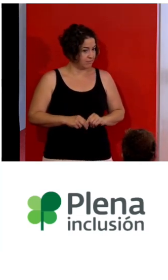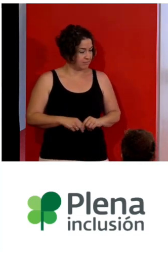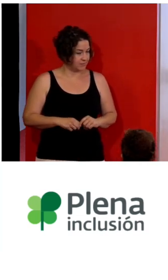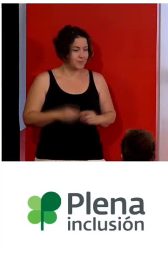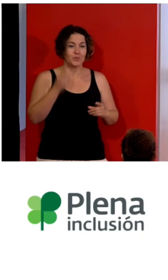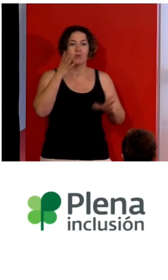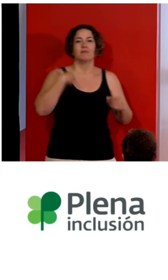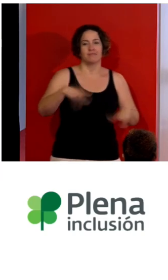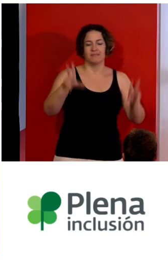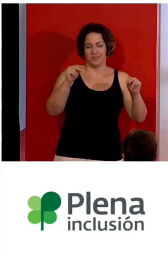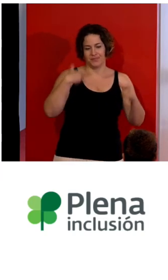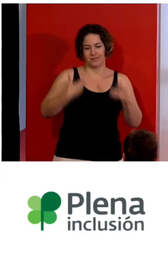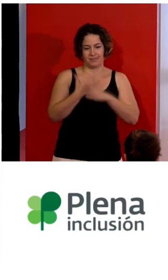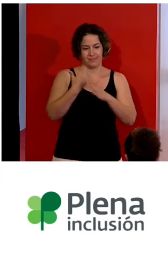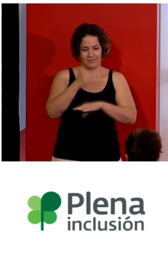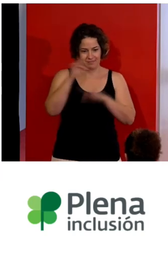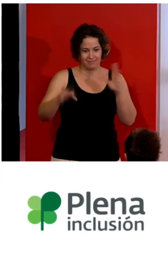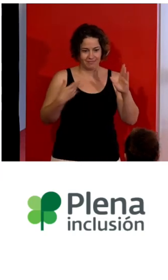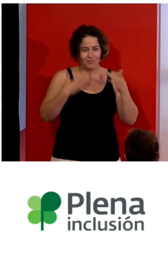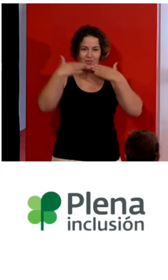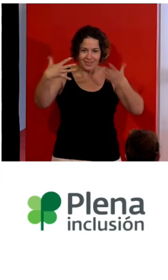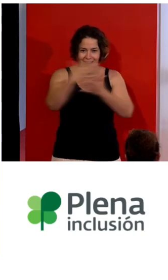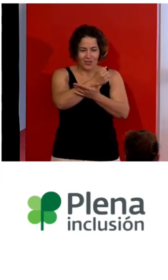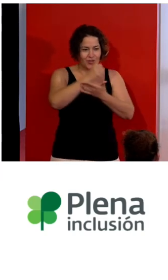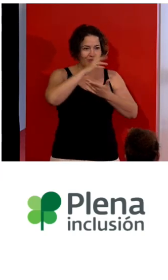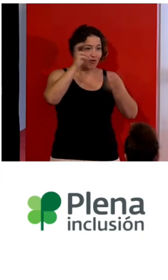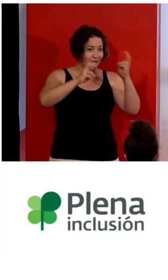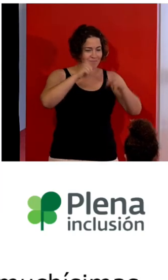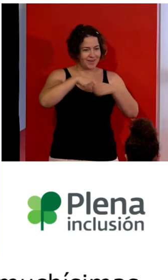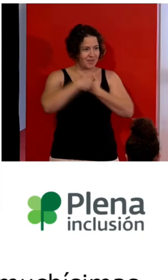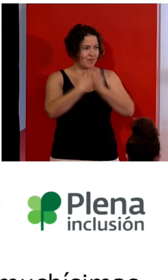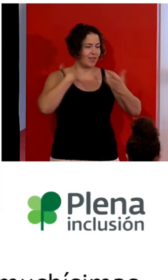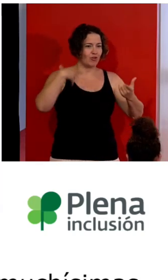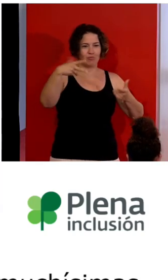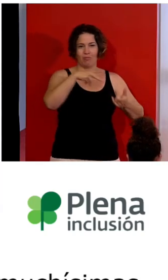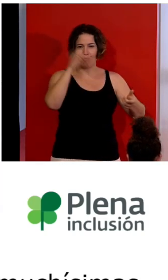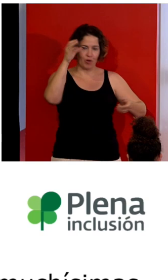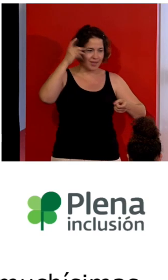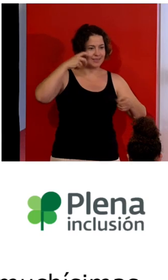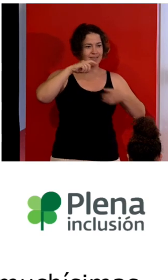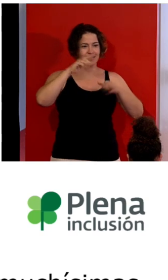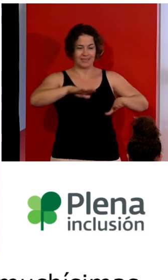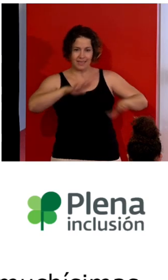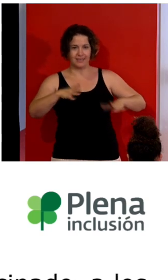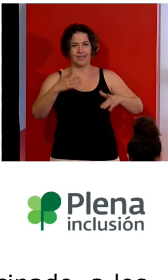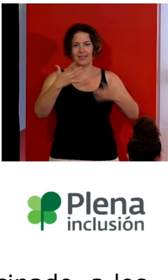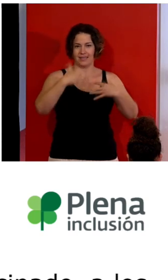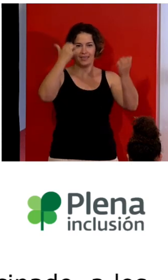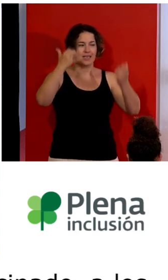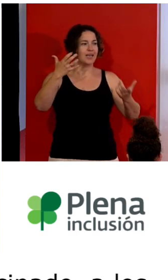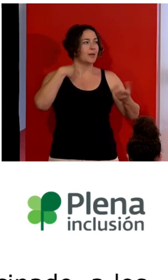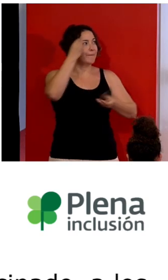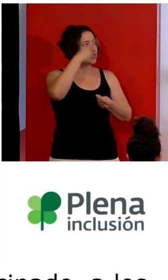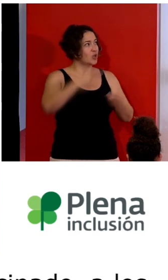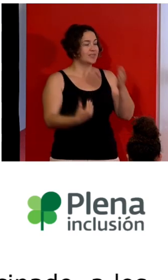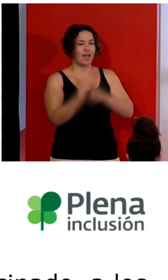Bueno, pues ya damos por concluida la jornada. Muchísimas gracias a todas las personas que han participado, a los ponentes, a los asistentes. Creo que con